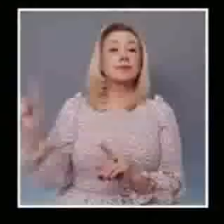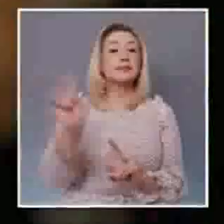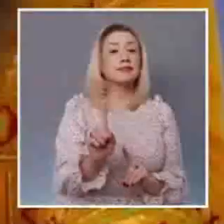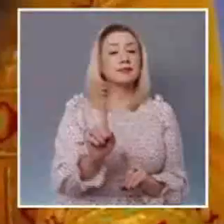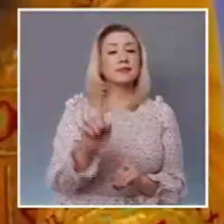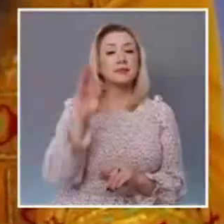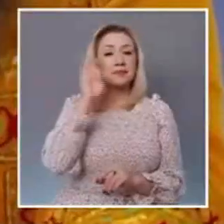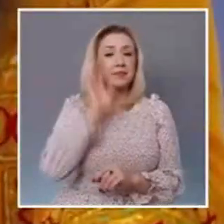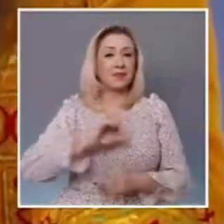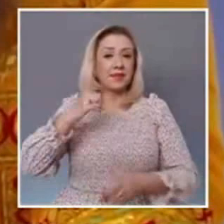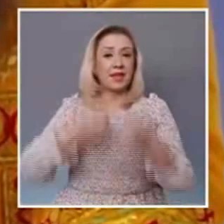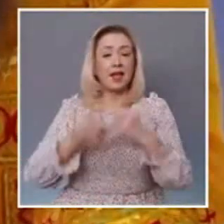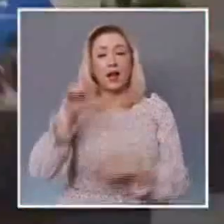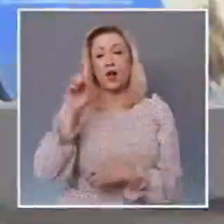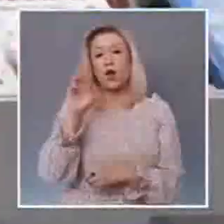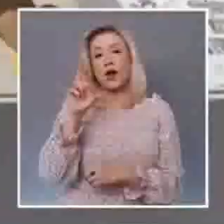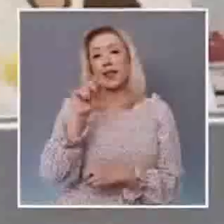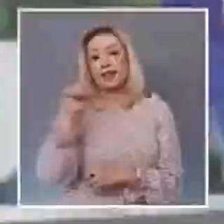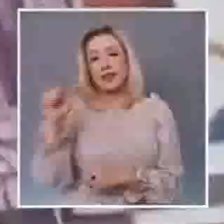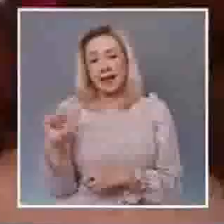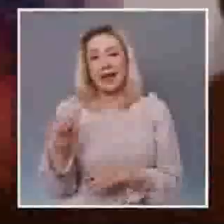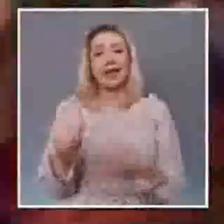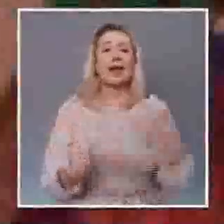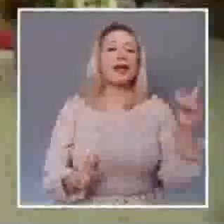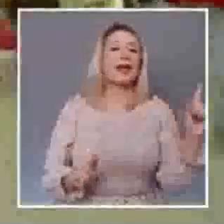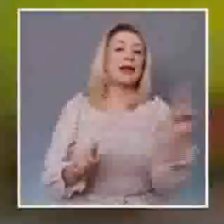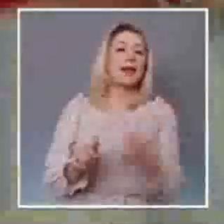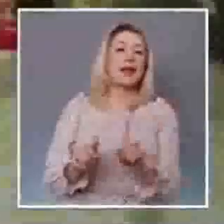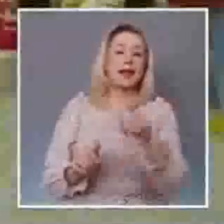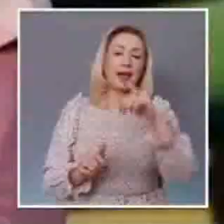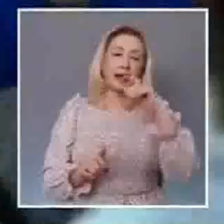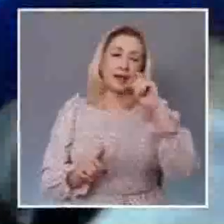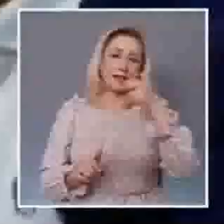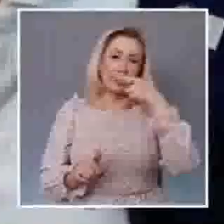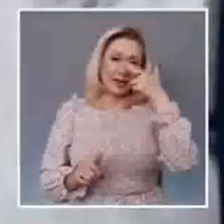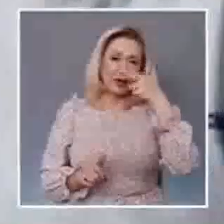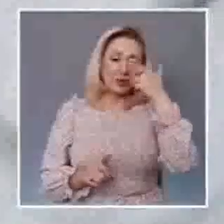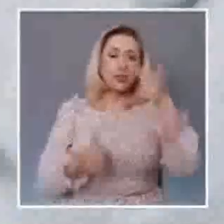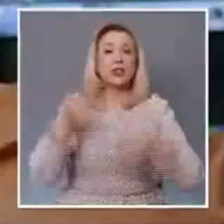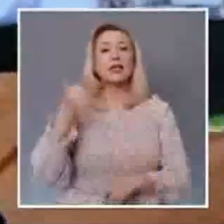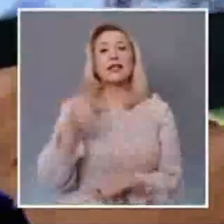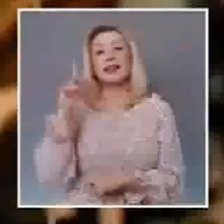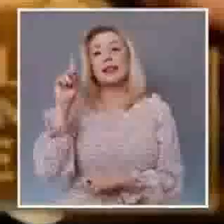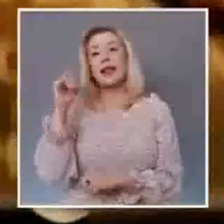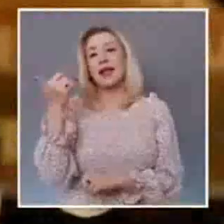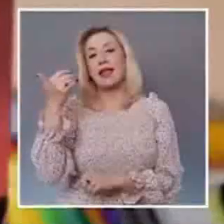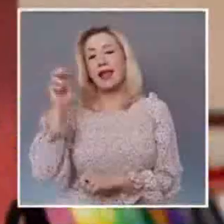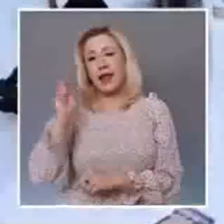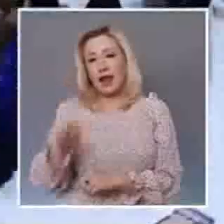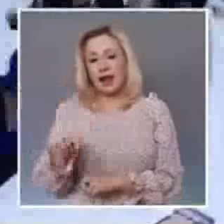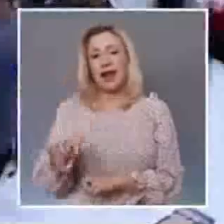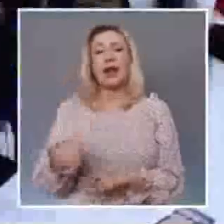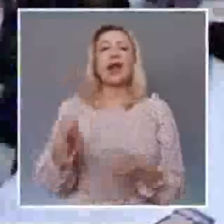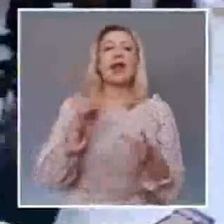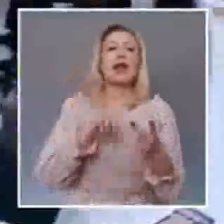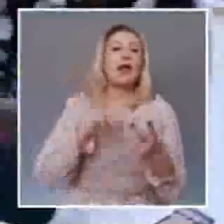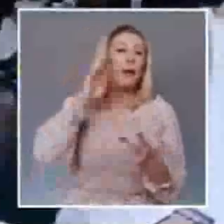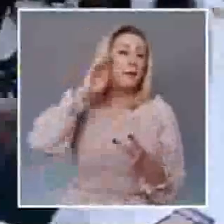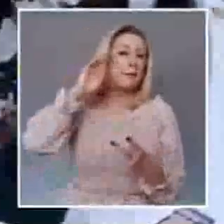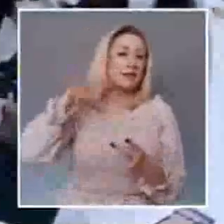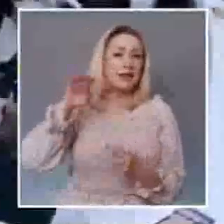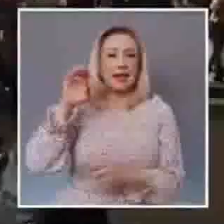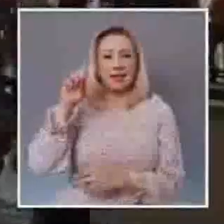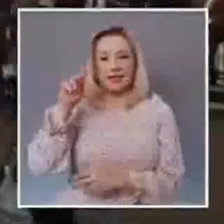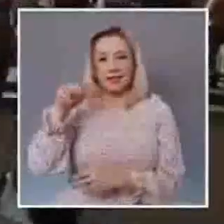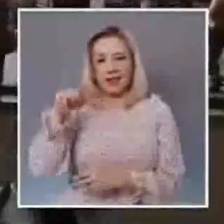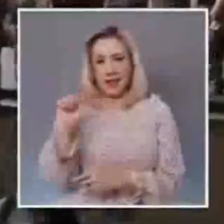y Margarita Ríos Farjat y el ministro Alberto Pérez Dayán y la maestra Etna Jaime. El domingo se tendrá el foro Retos